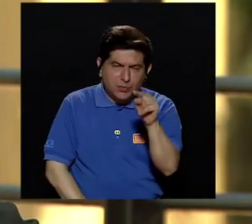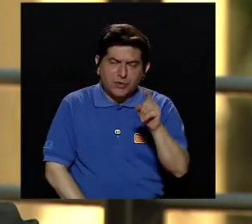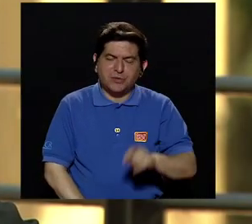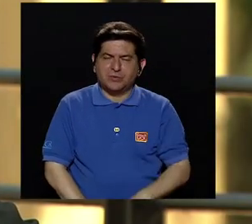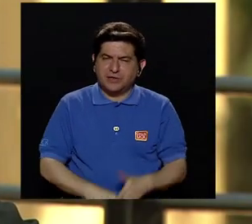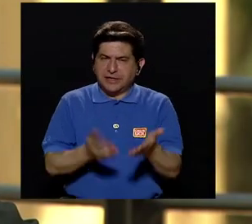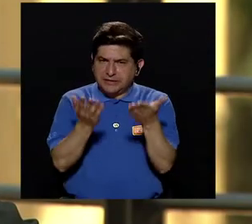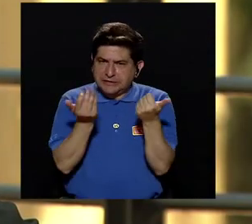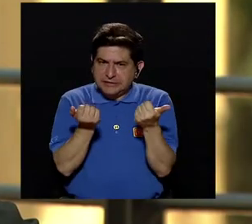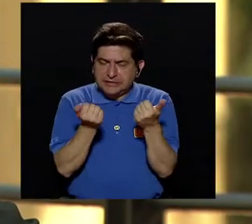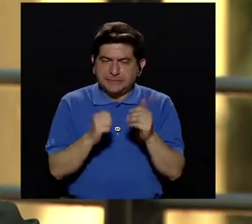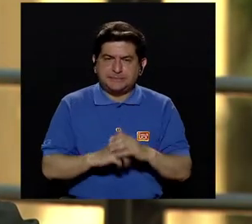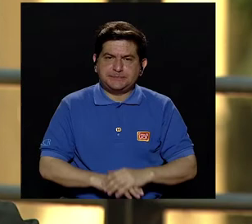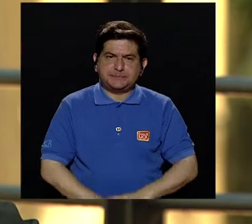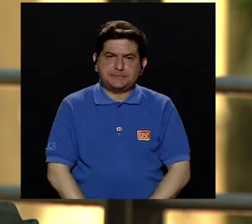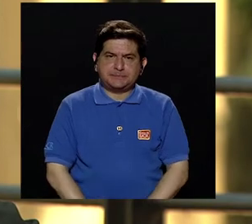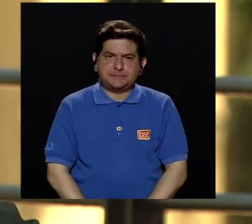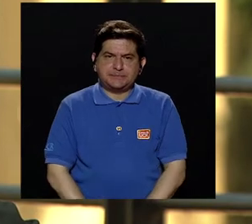lo siguiente.